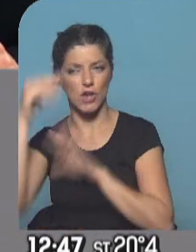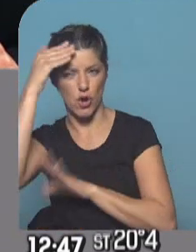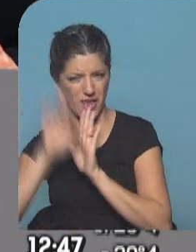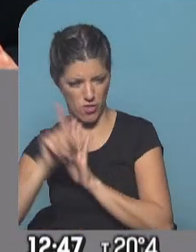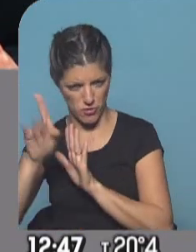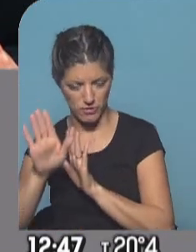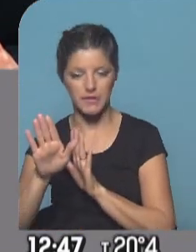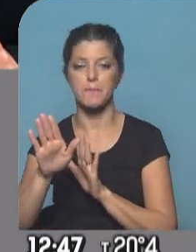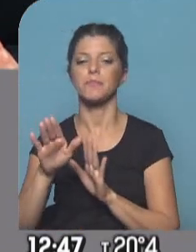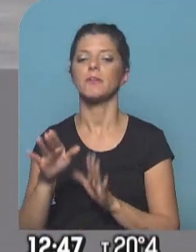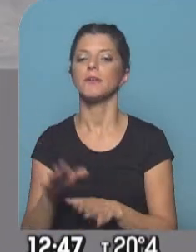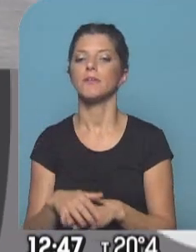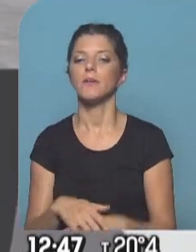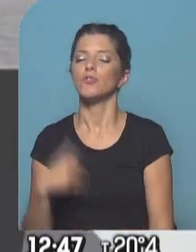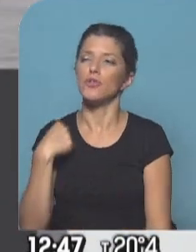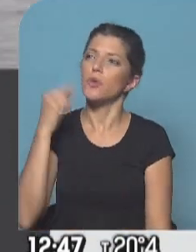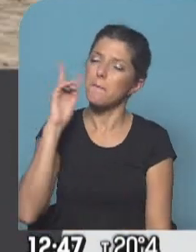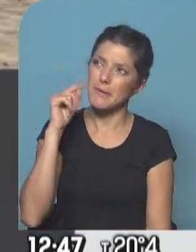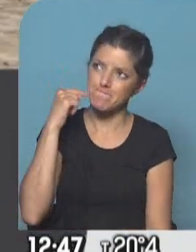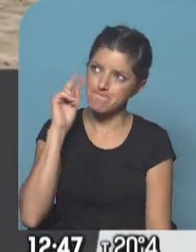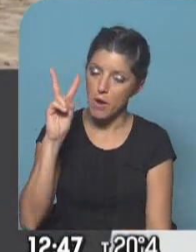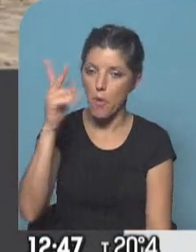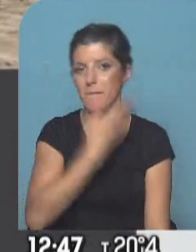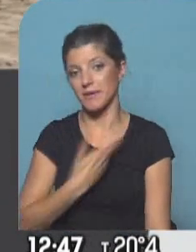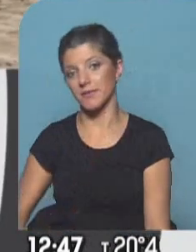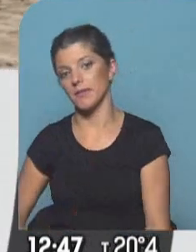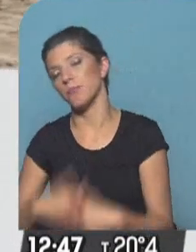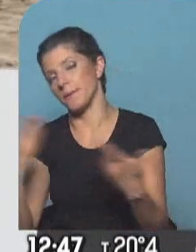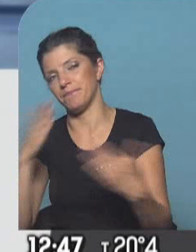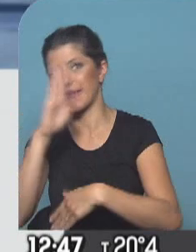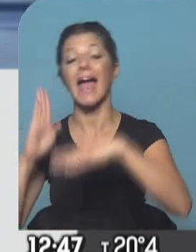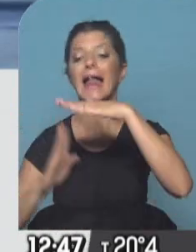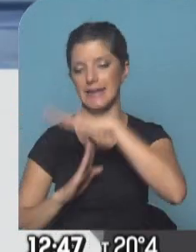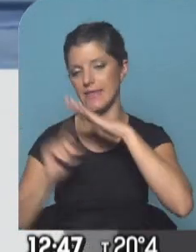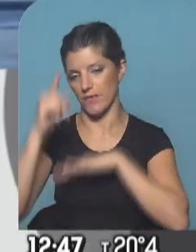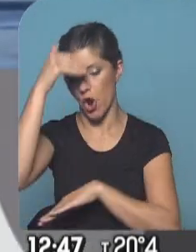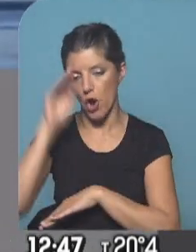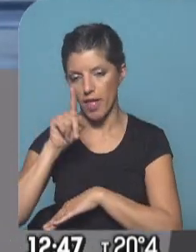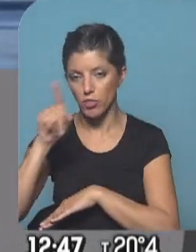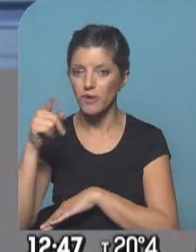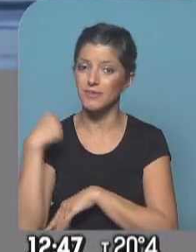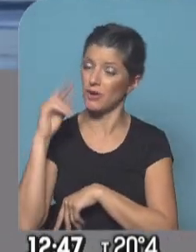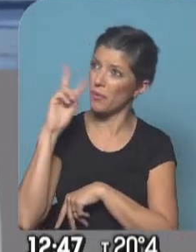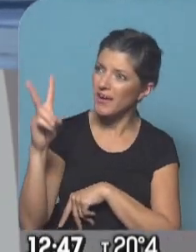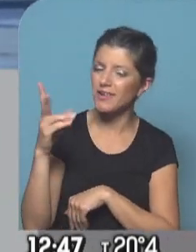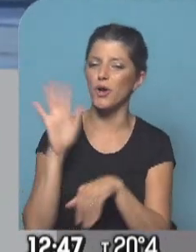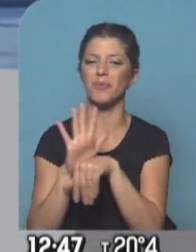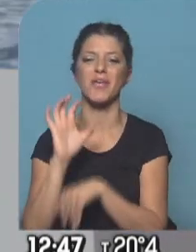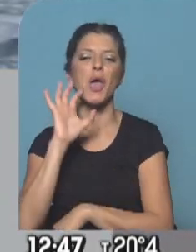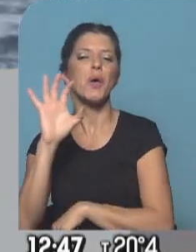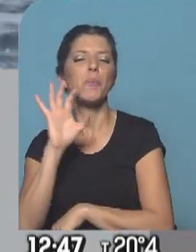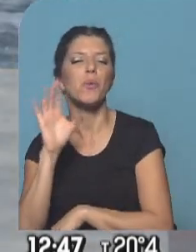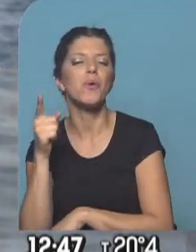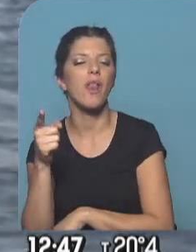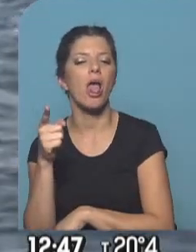mira al presidente norcoreano, no es presidente, bueno, al líder norcoreano, y tiende a burlarse o a